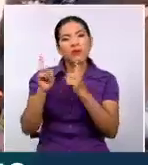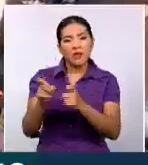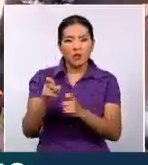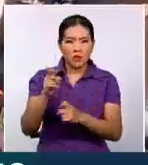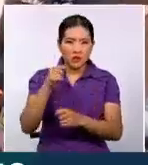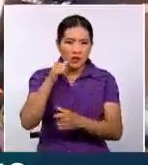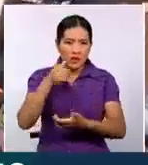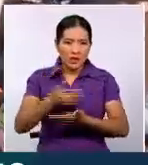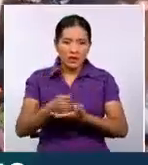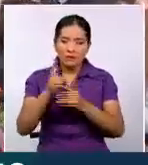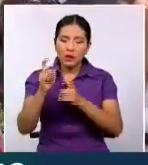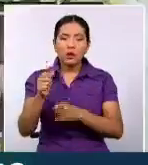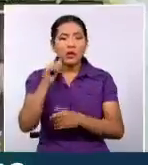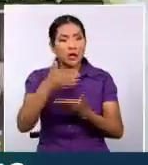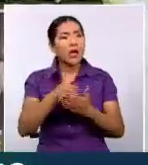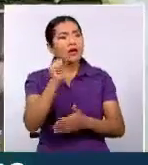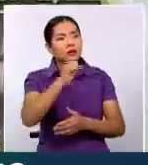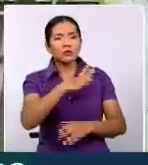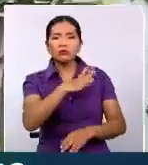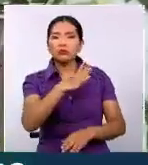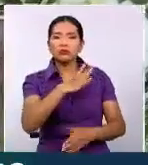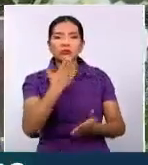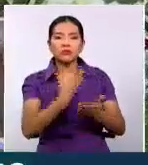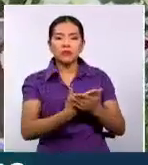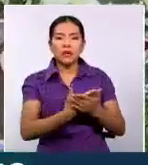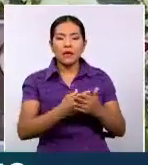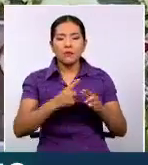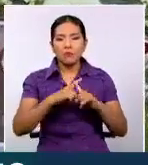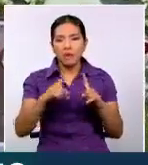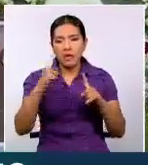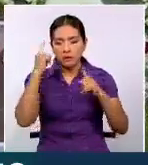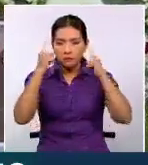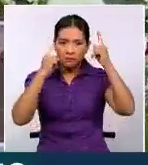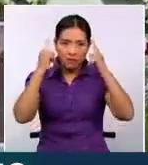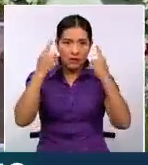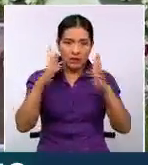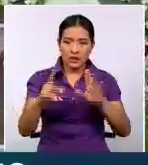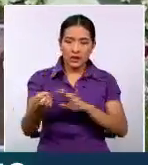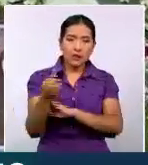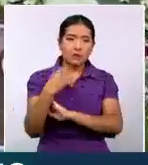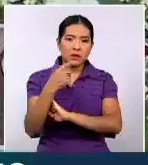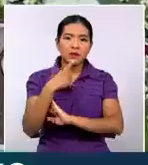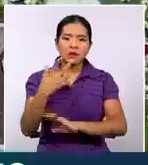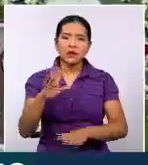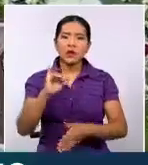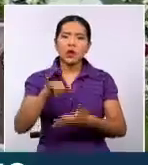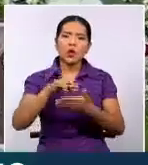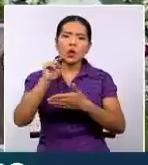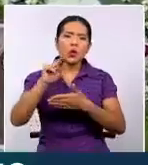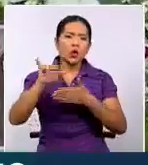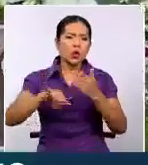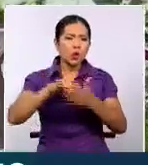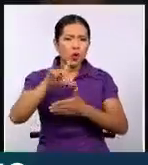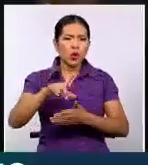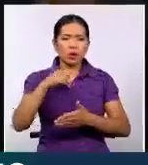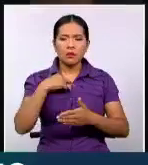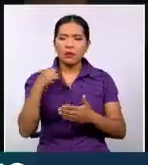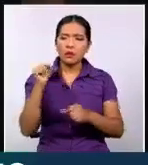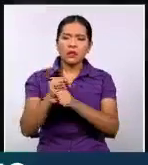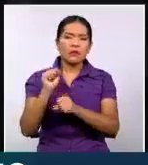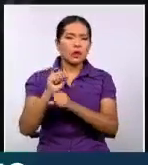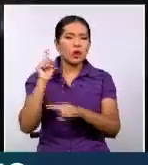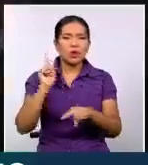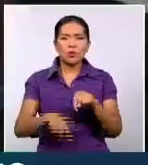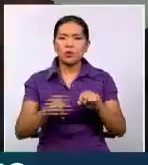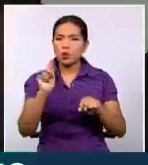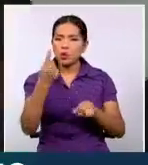Y ahí me dijo, papi, solo que desde julio ya no voy a poder trabajar, solo voy a estudiar. No,